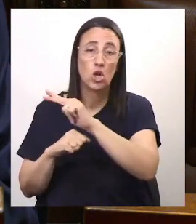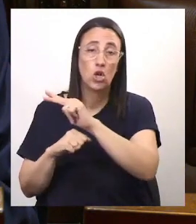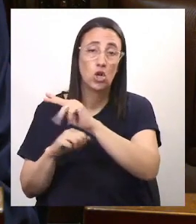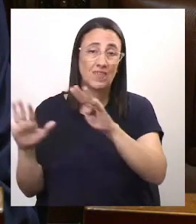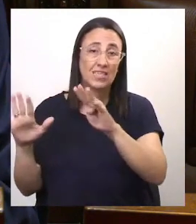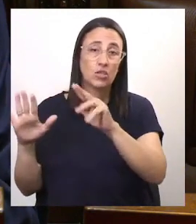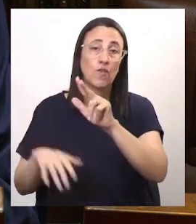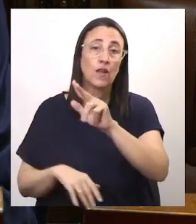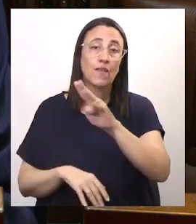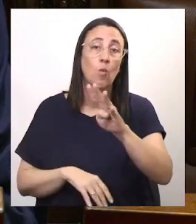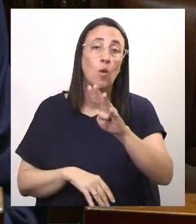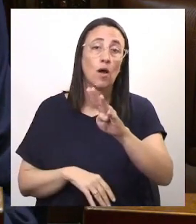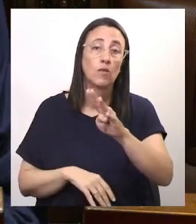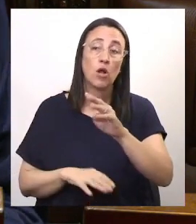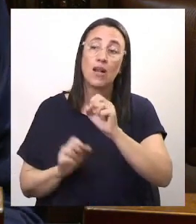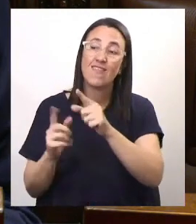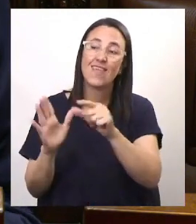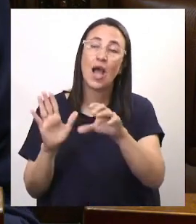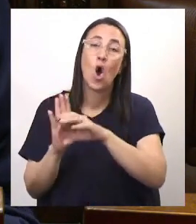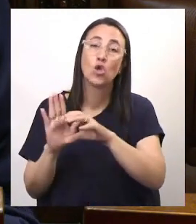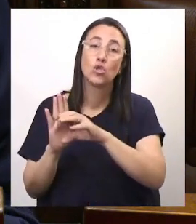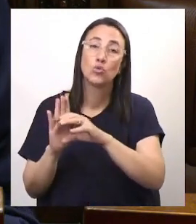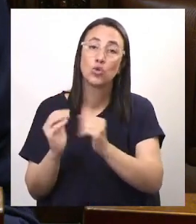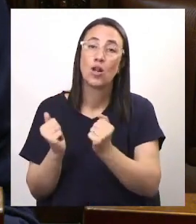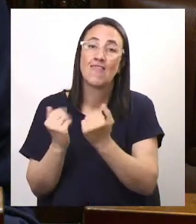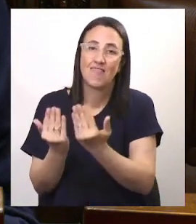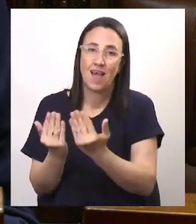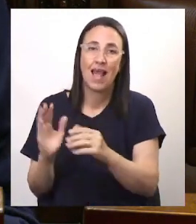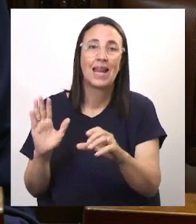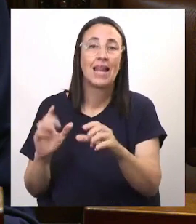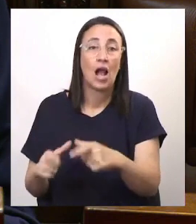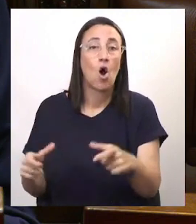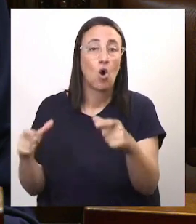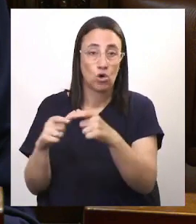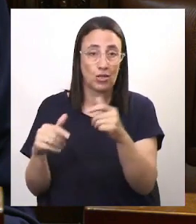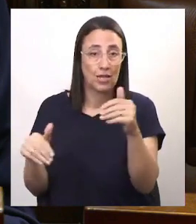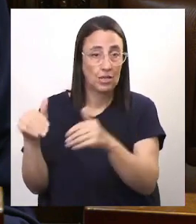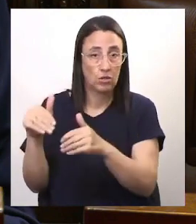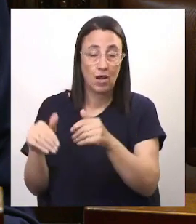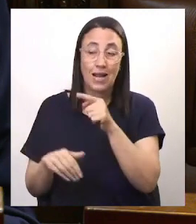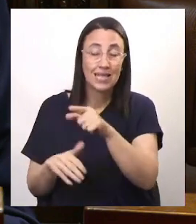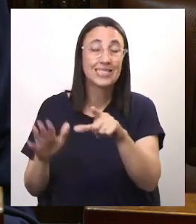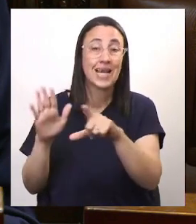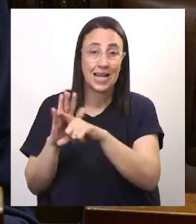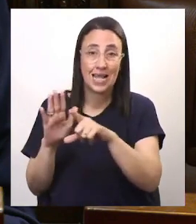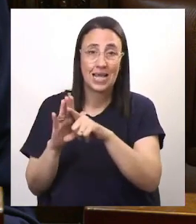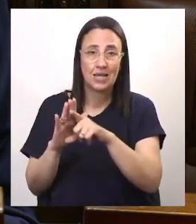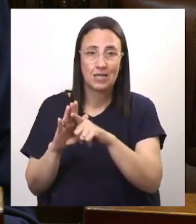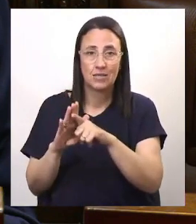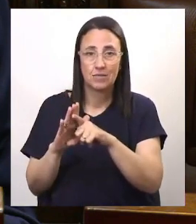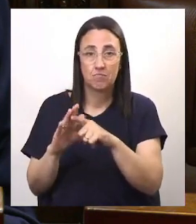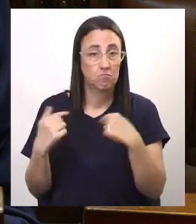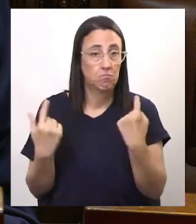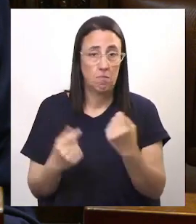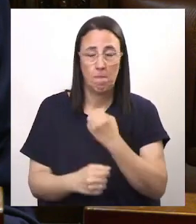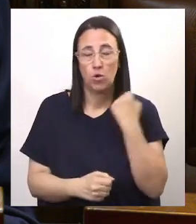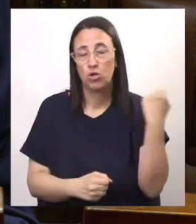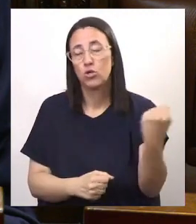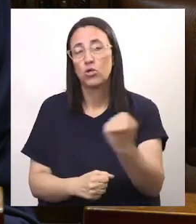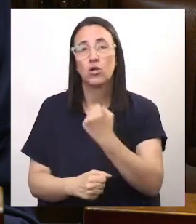1934 constitucionaliza la Corte, ha sido una de las grandes creaciones de nuestra